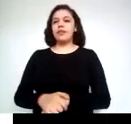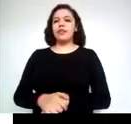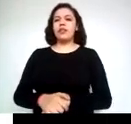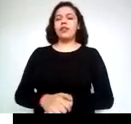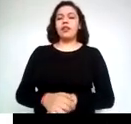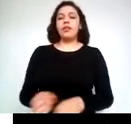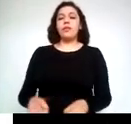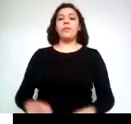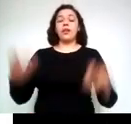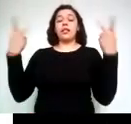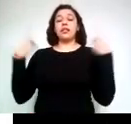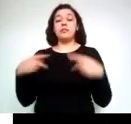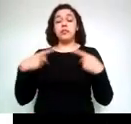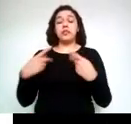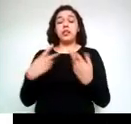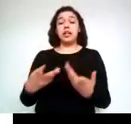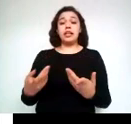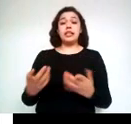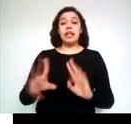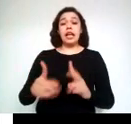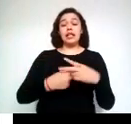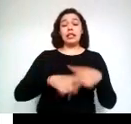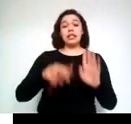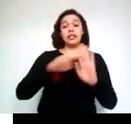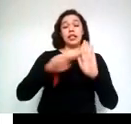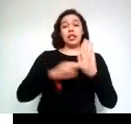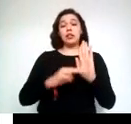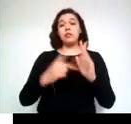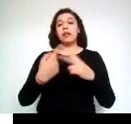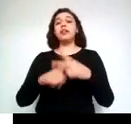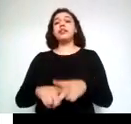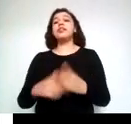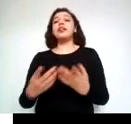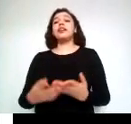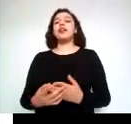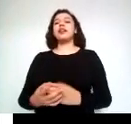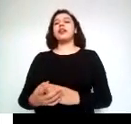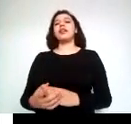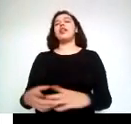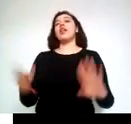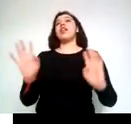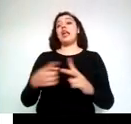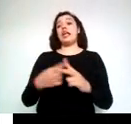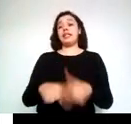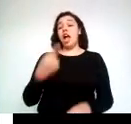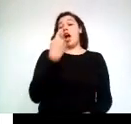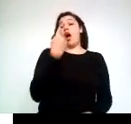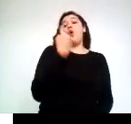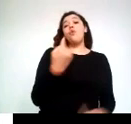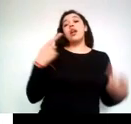norma? Pregunta de examen, ya lo hemos repetido muchas veces, aplica a partir de un